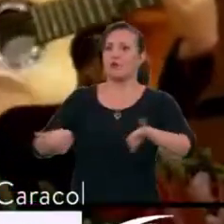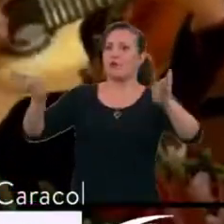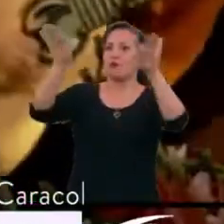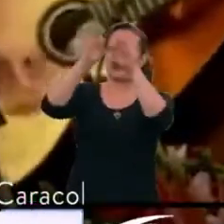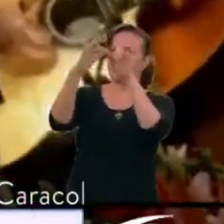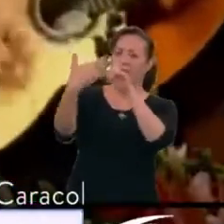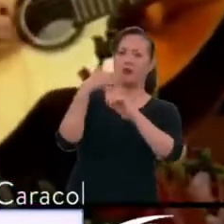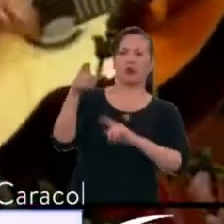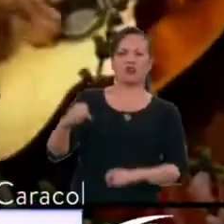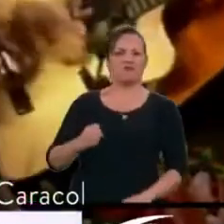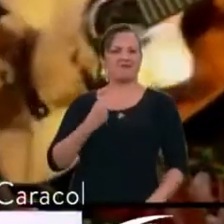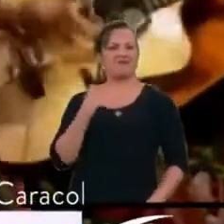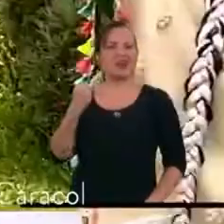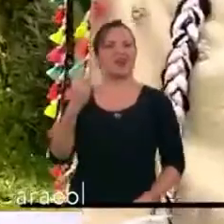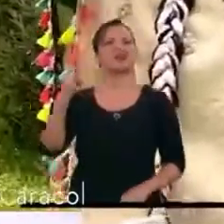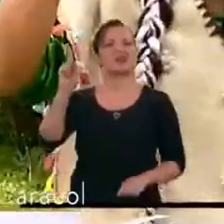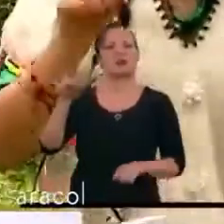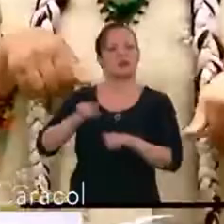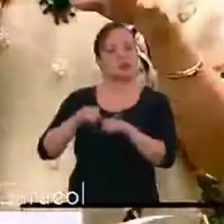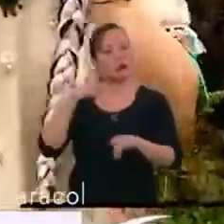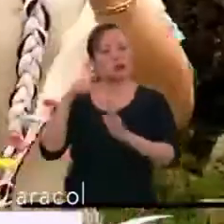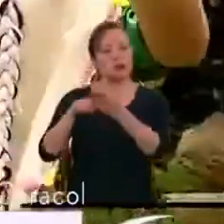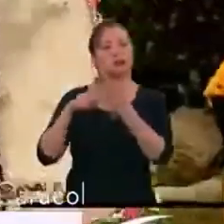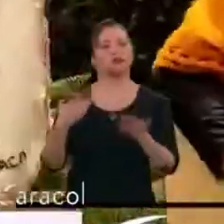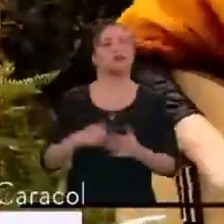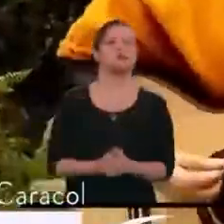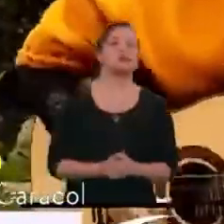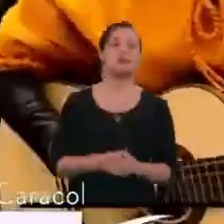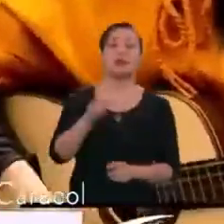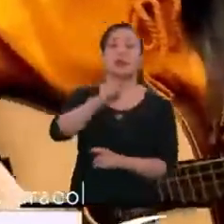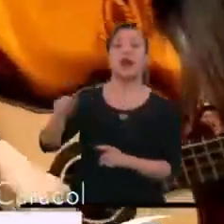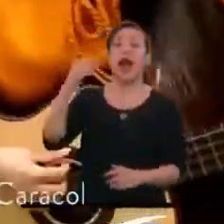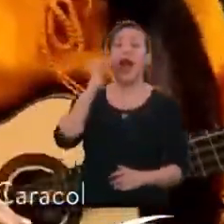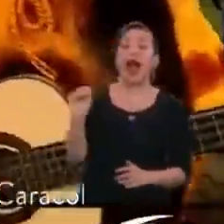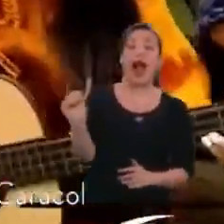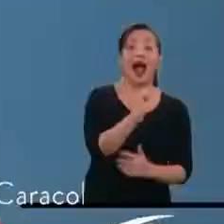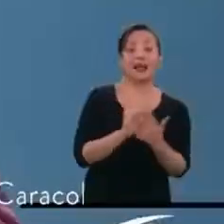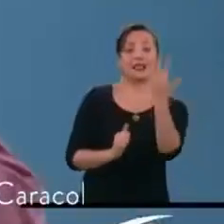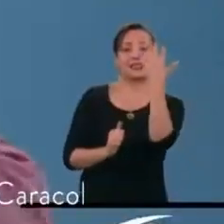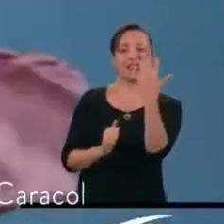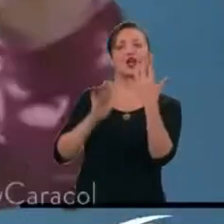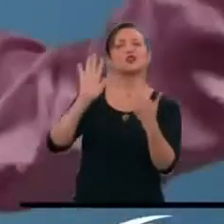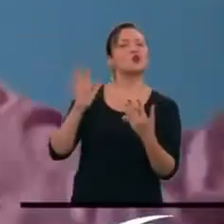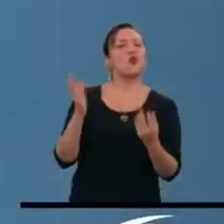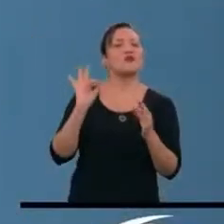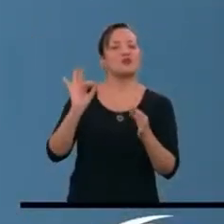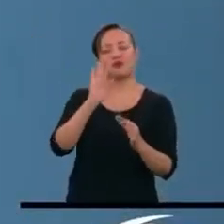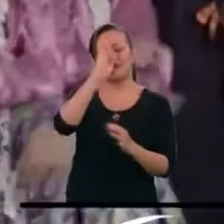son unos berracos y también pues a mi padre. Cinco mujeres que vibran a ritmo de carranga.